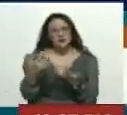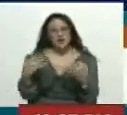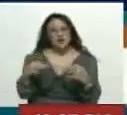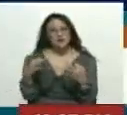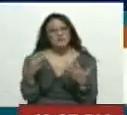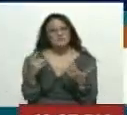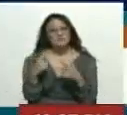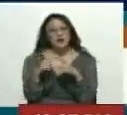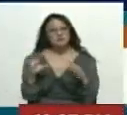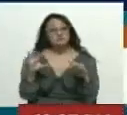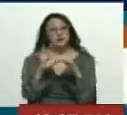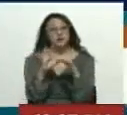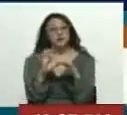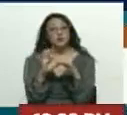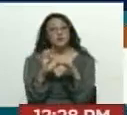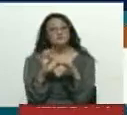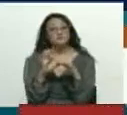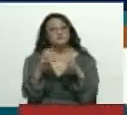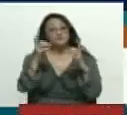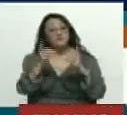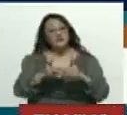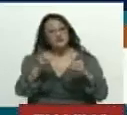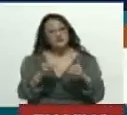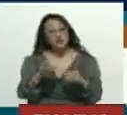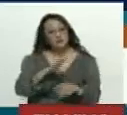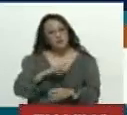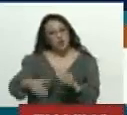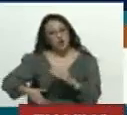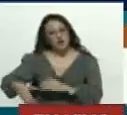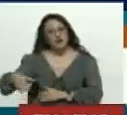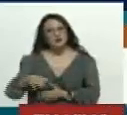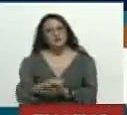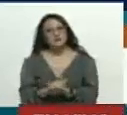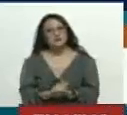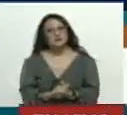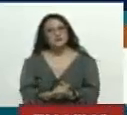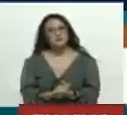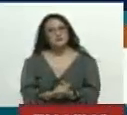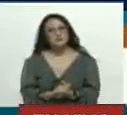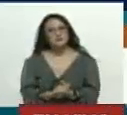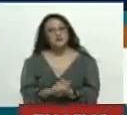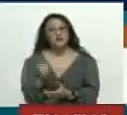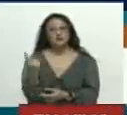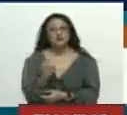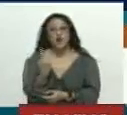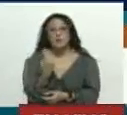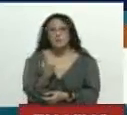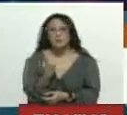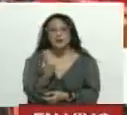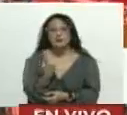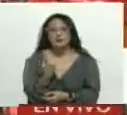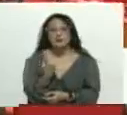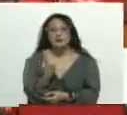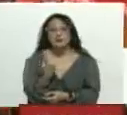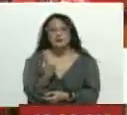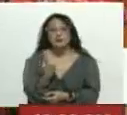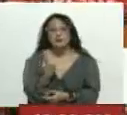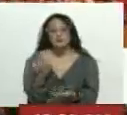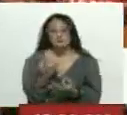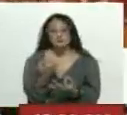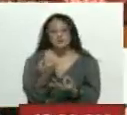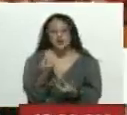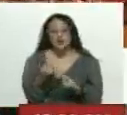su vinculación en la toma de decisiones de que se produce en el territorio solamente así realmente vamos